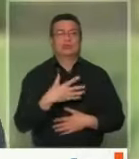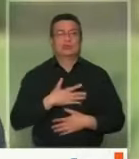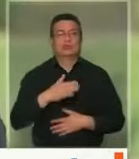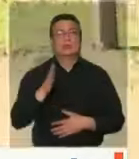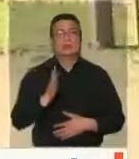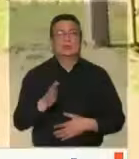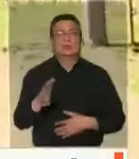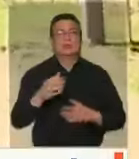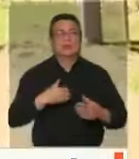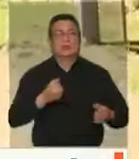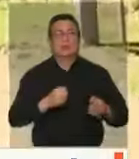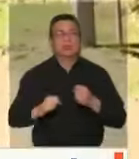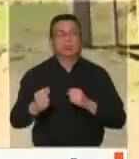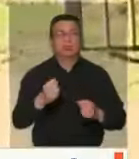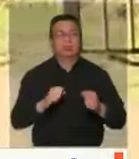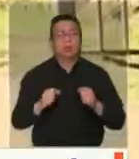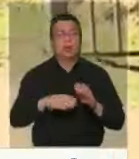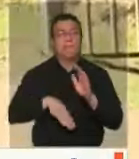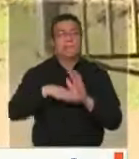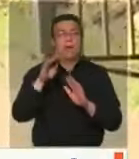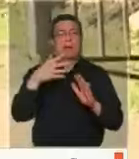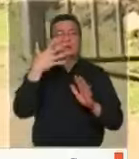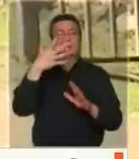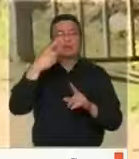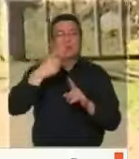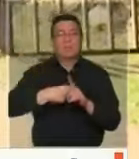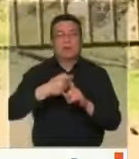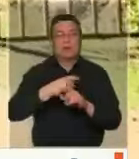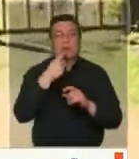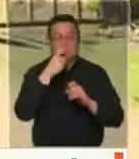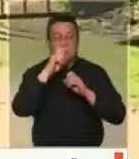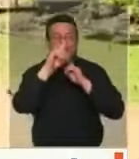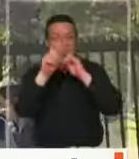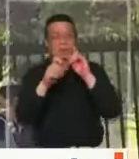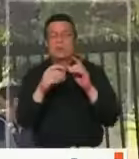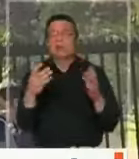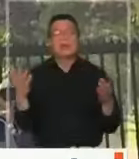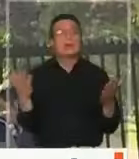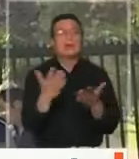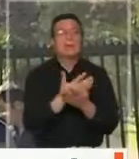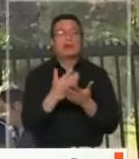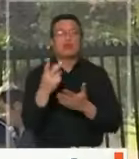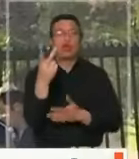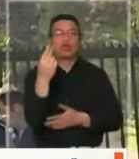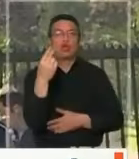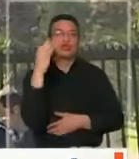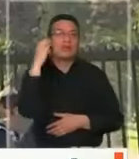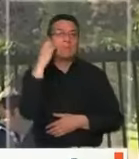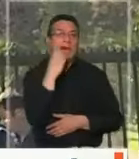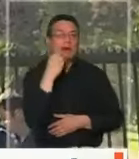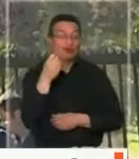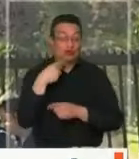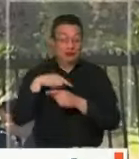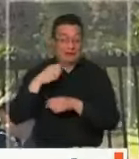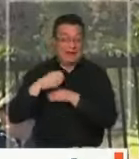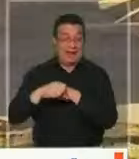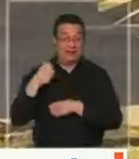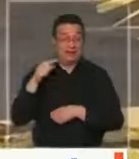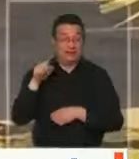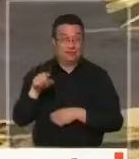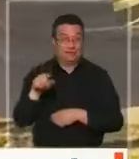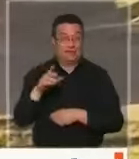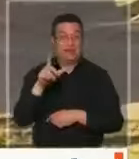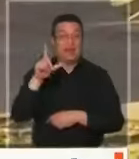constante ansiedad. Por más de 5 meses, la pregunta en torno a lo que ocurrió el 12 de mayo de este año en el Fundo Las Tórtolas